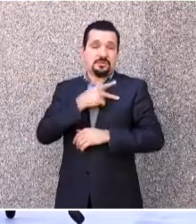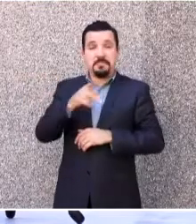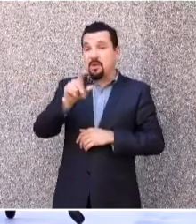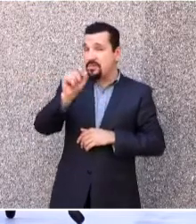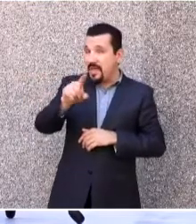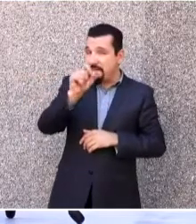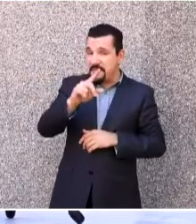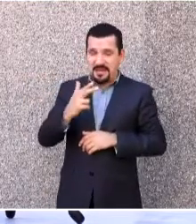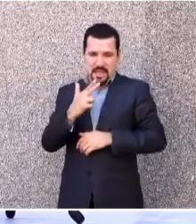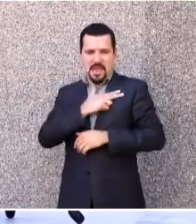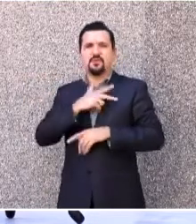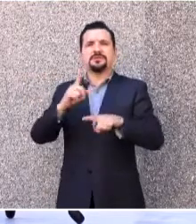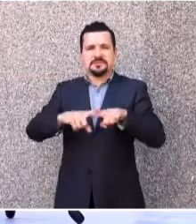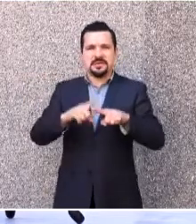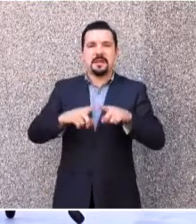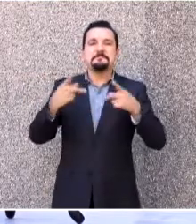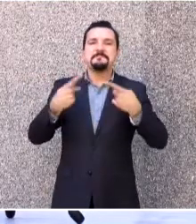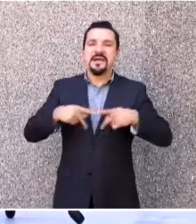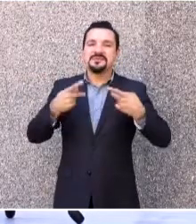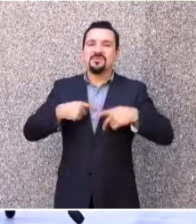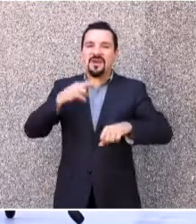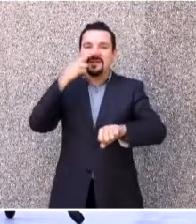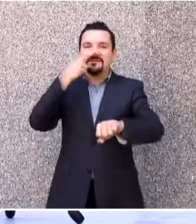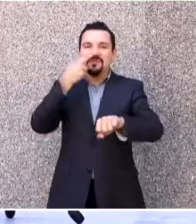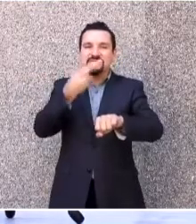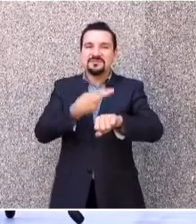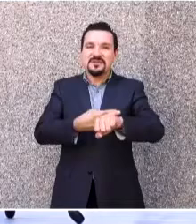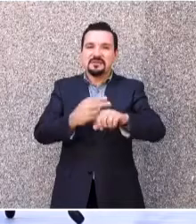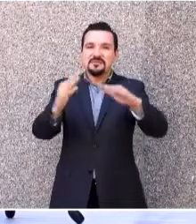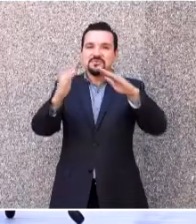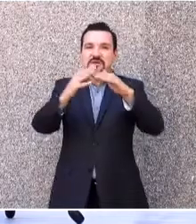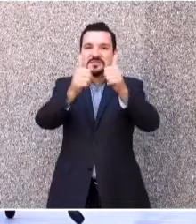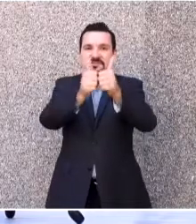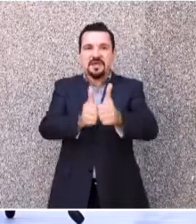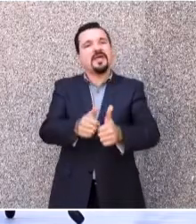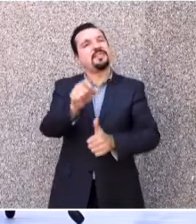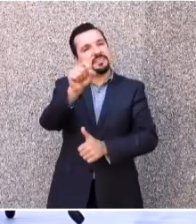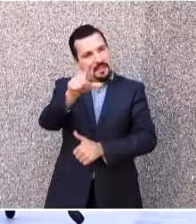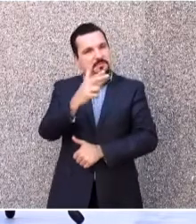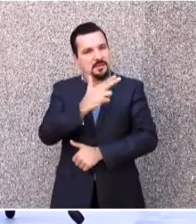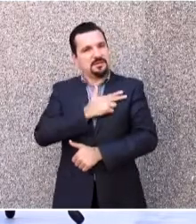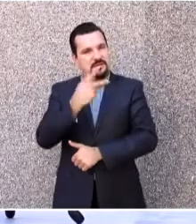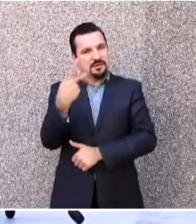las personas que están siendo responsables y se están quedando en su casa.